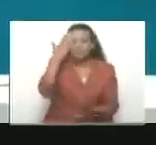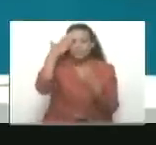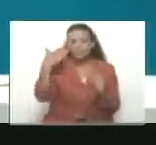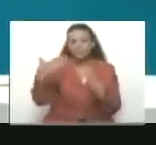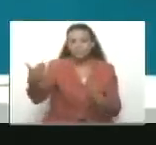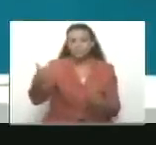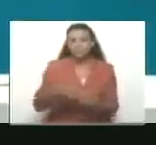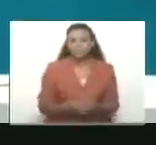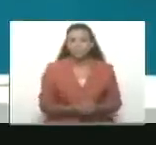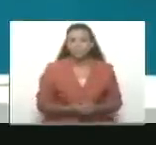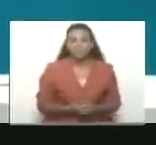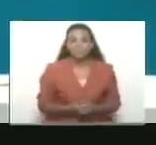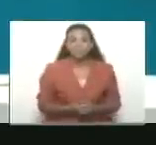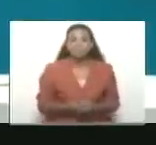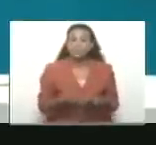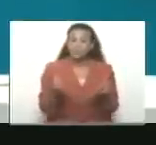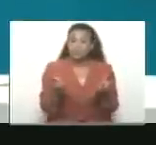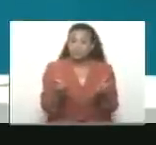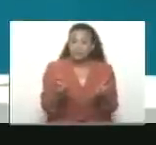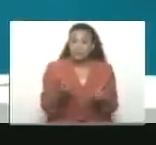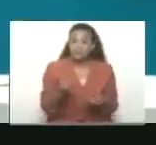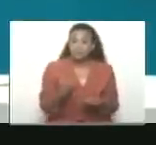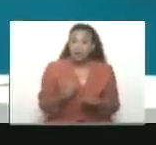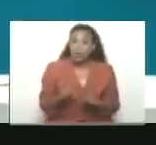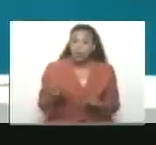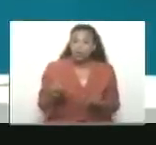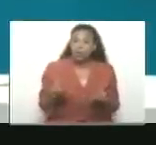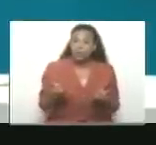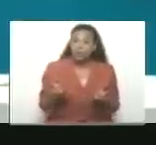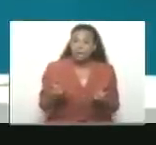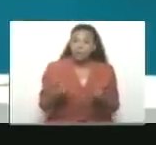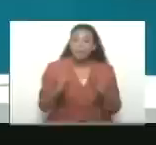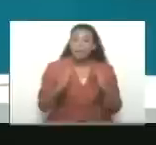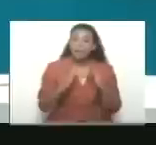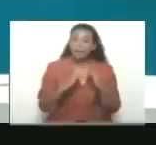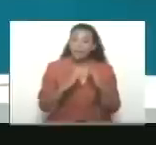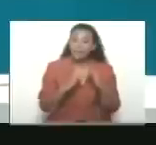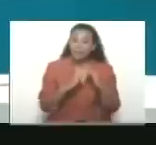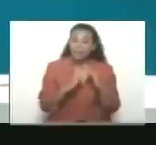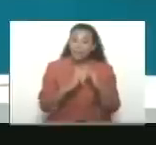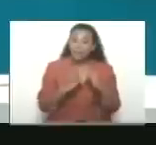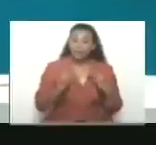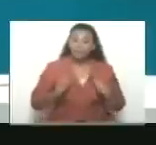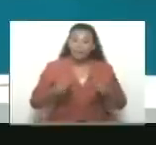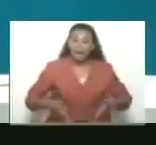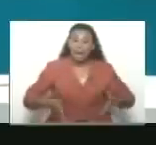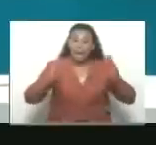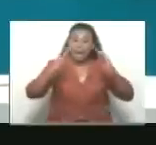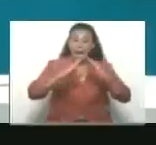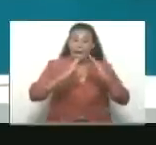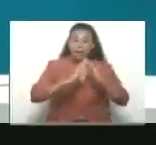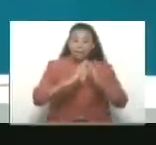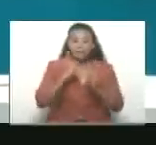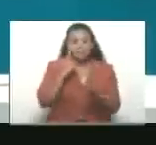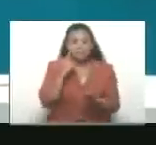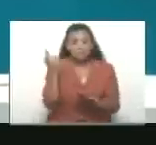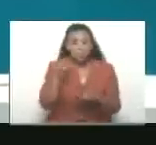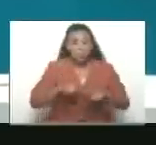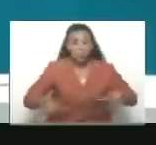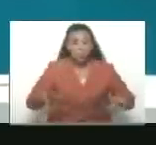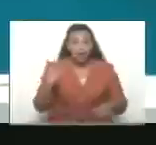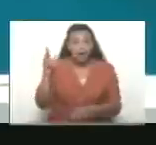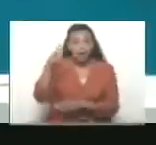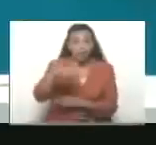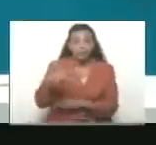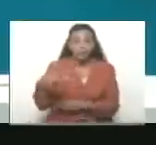saludo otro gran tema fue el tema de la vivienda allí y